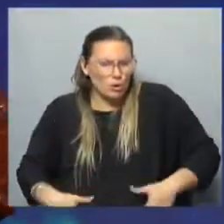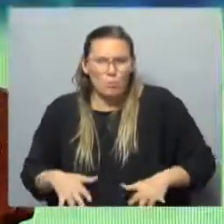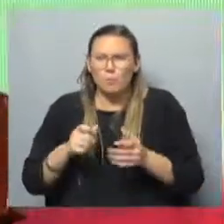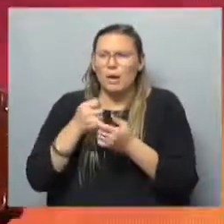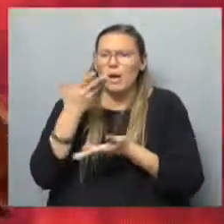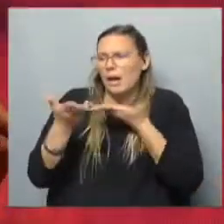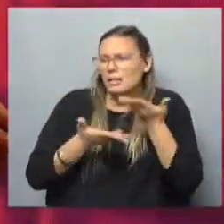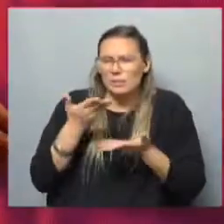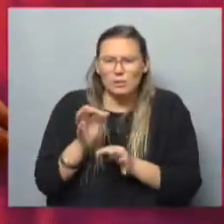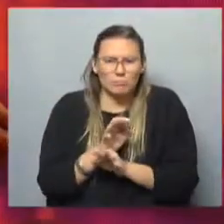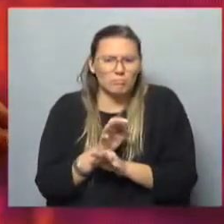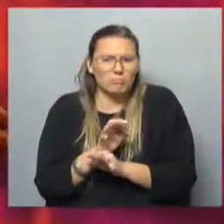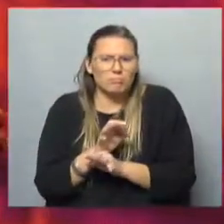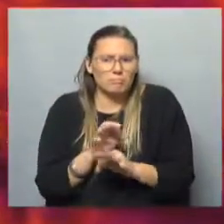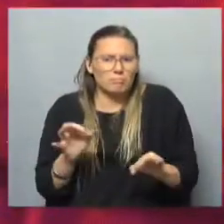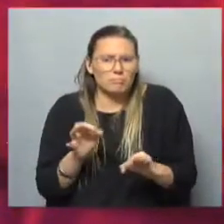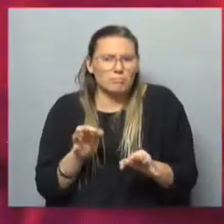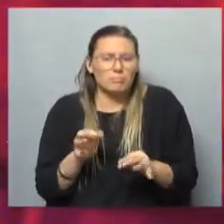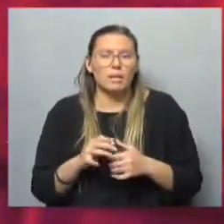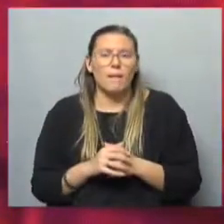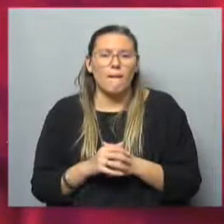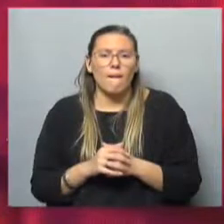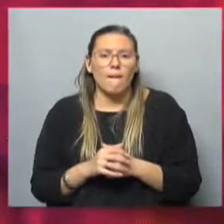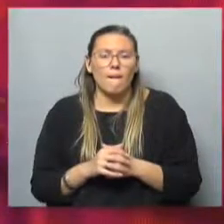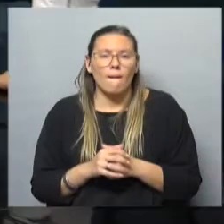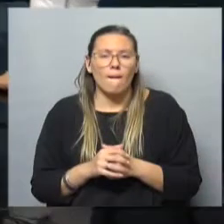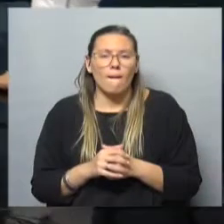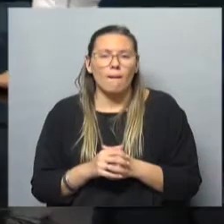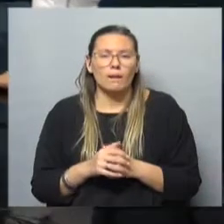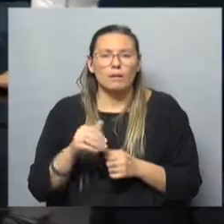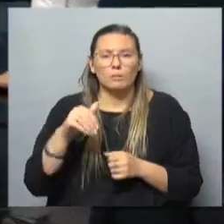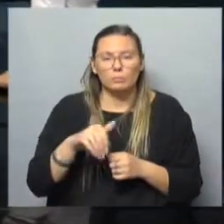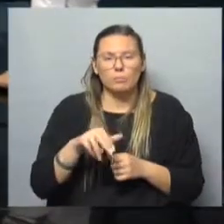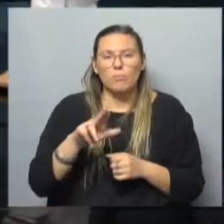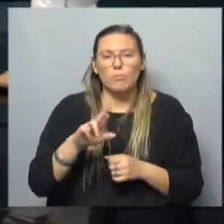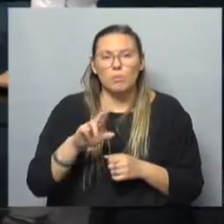letra. Y el Murgalá.